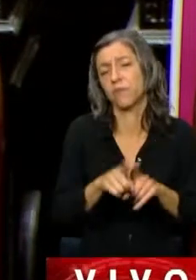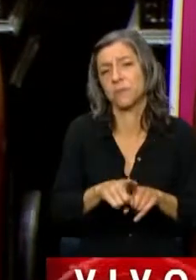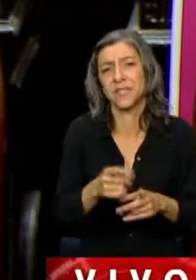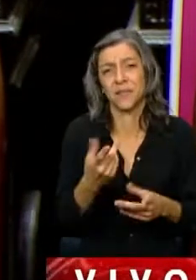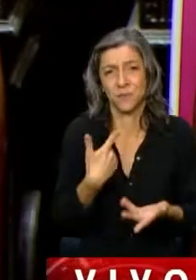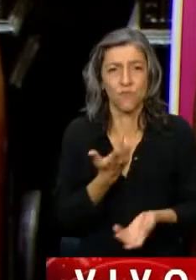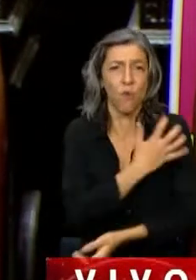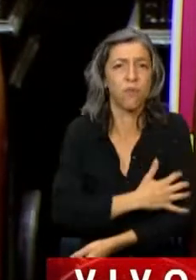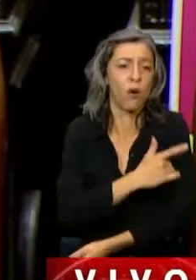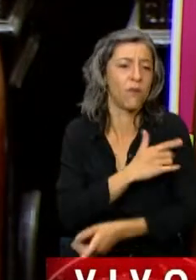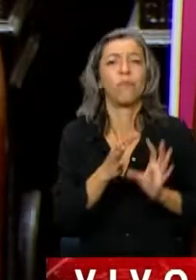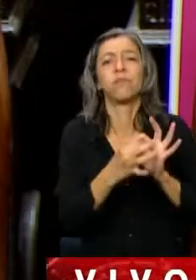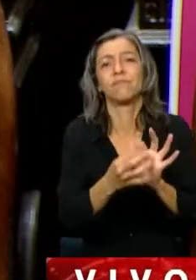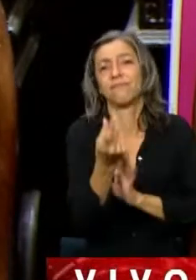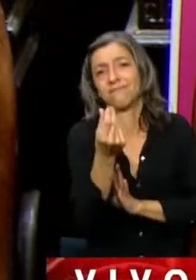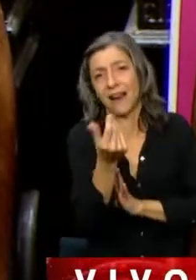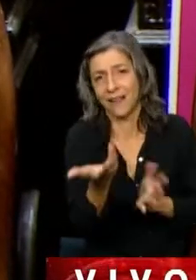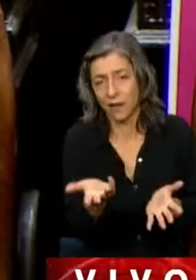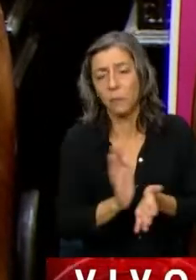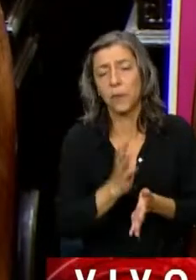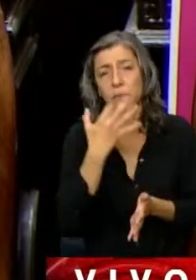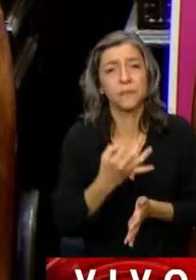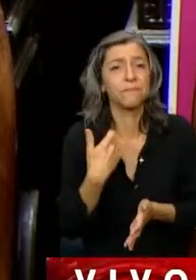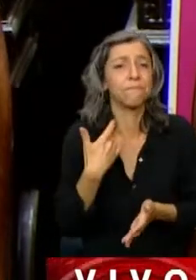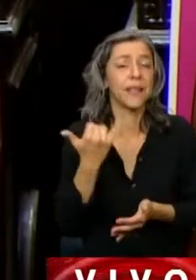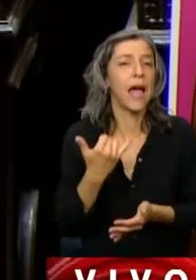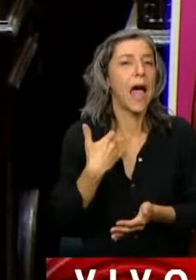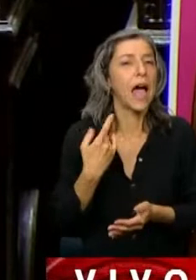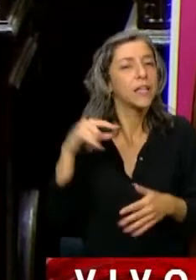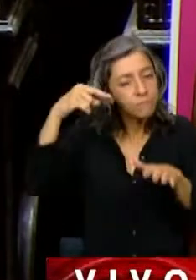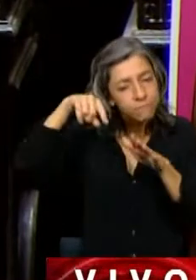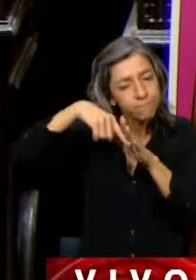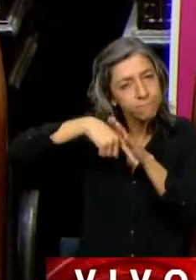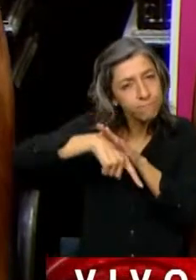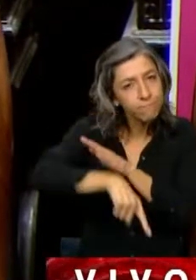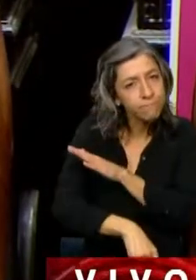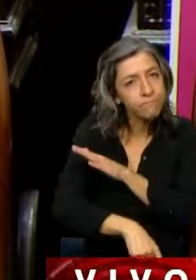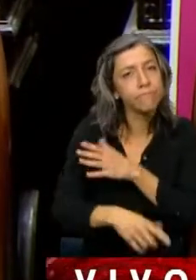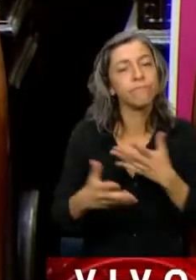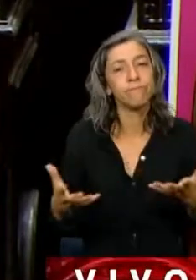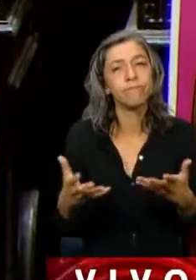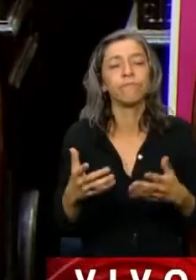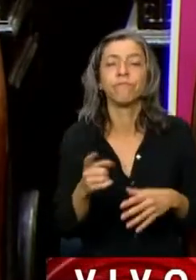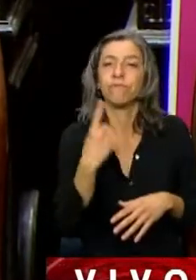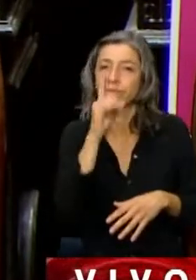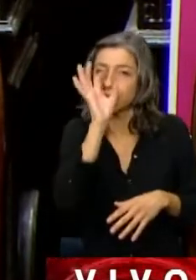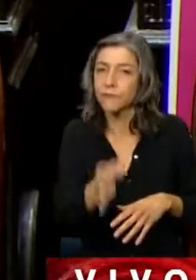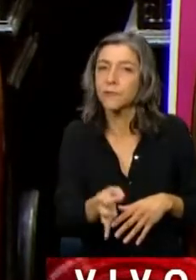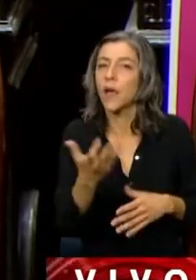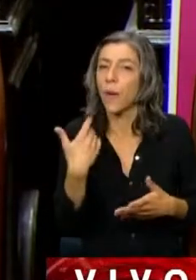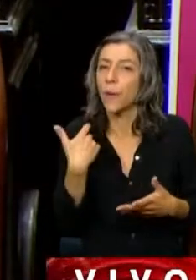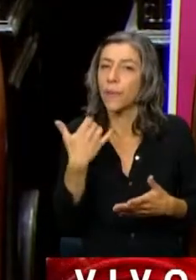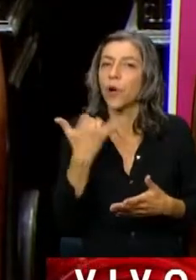Pero efectivamente la pobreza tiene distintas caras, ¿no? Tiene algunas caras que son más estructurales, que no se resuelven solamente con una